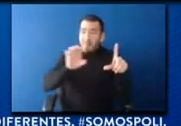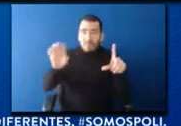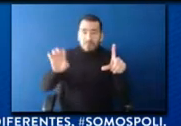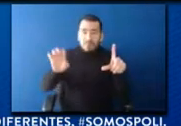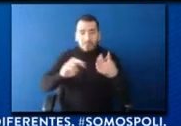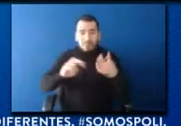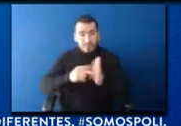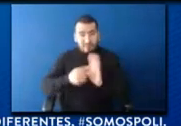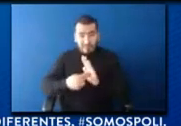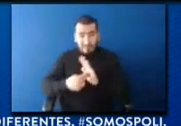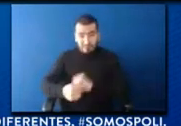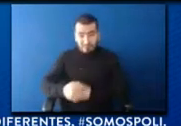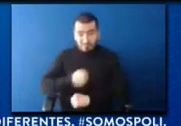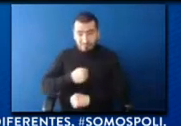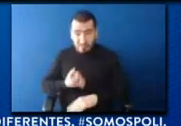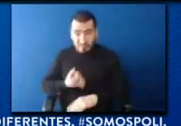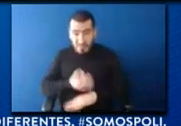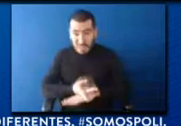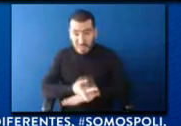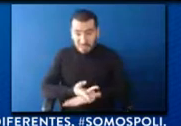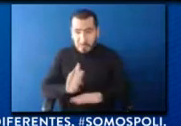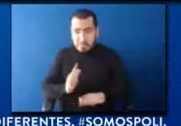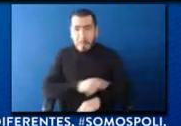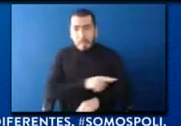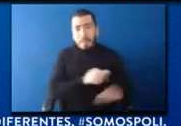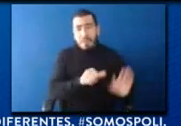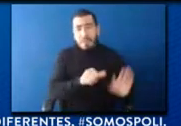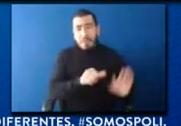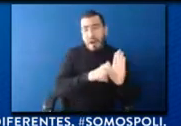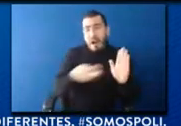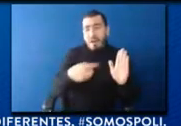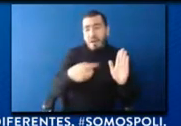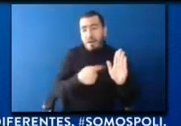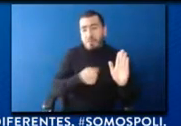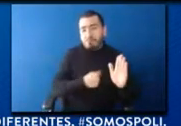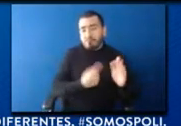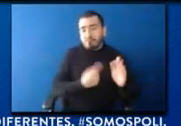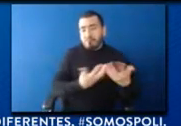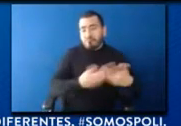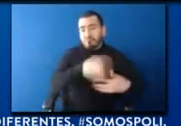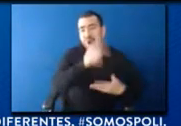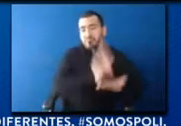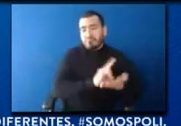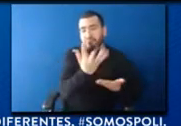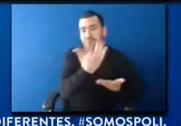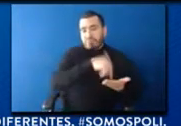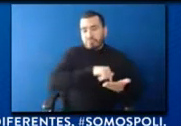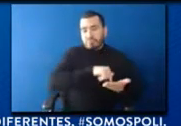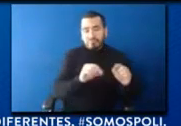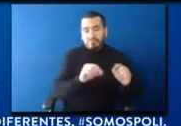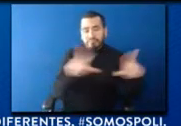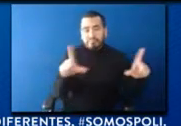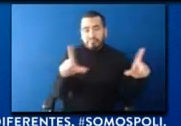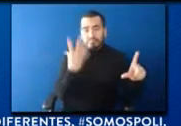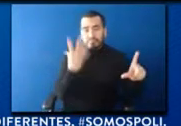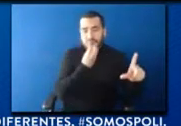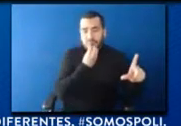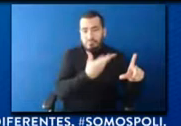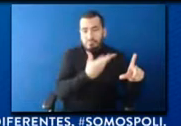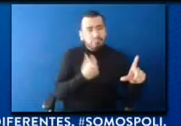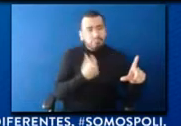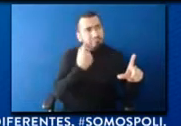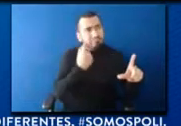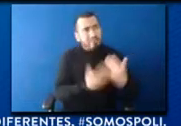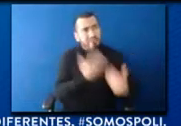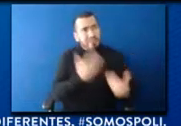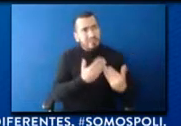me lo hace unas aplicaciones mucho más potentes que visualizan de una manera más bonita y fácil de entender los datos. Pero